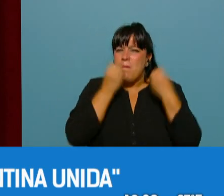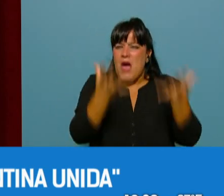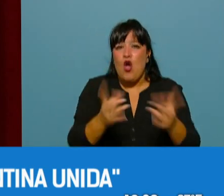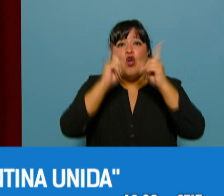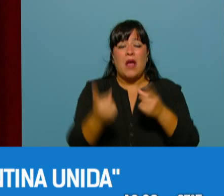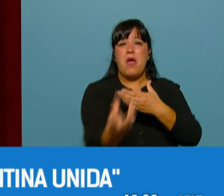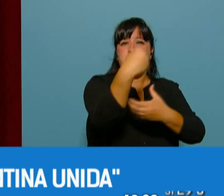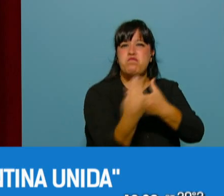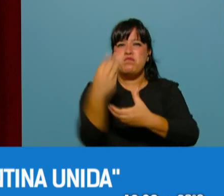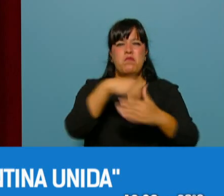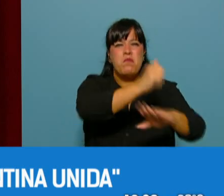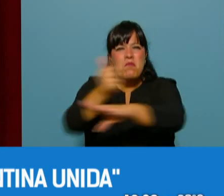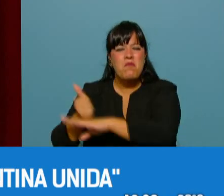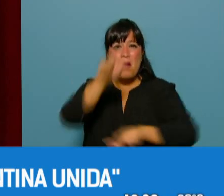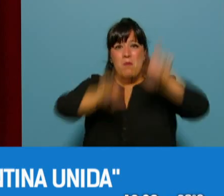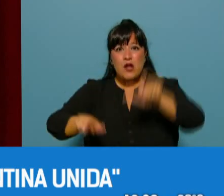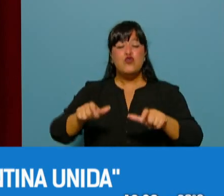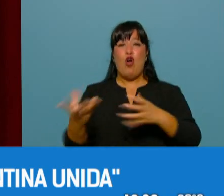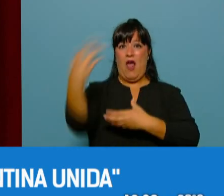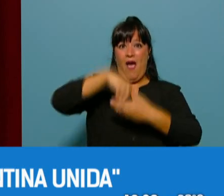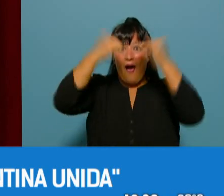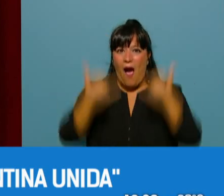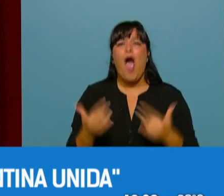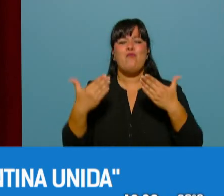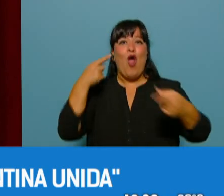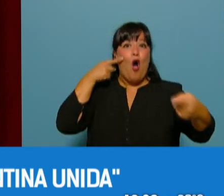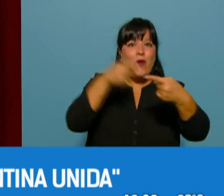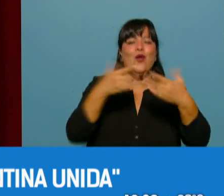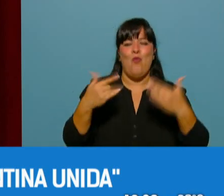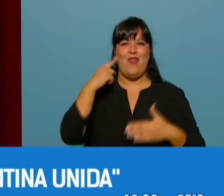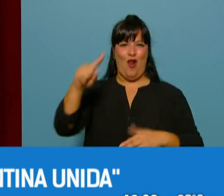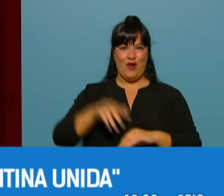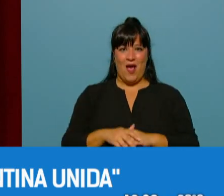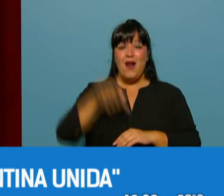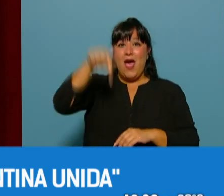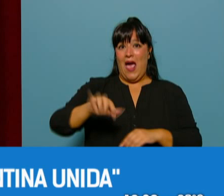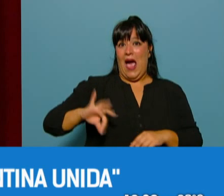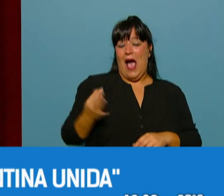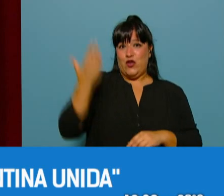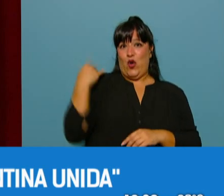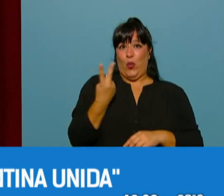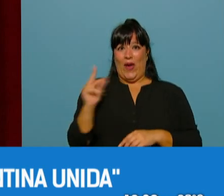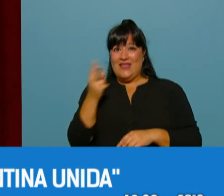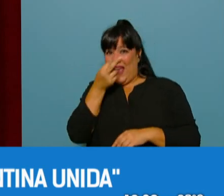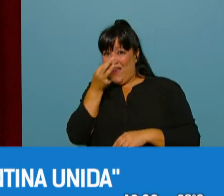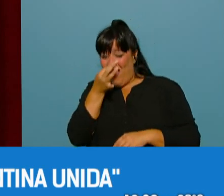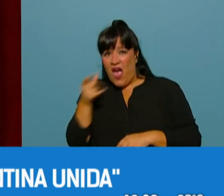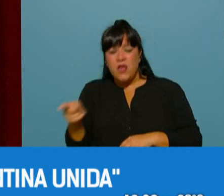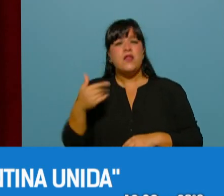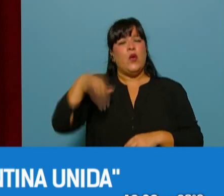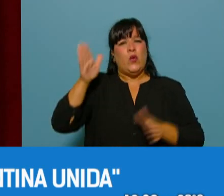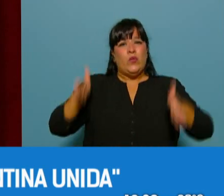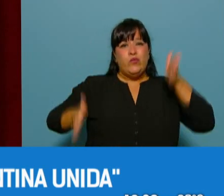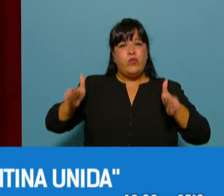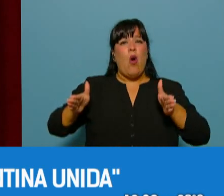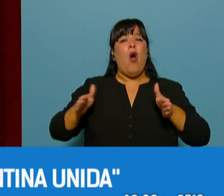participación social y ciudadana, vamos a lograr nuestros objetivos. El año 2020 constituyó el periodo de menor